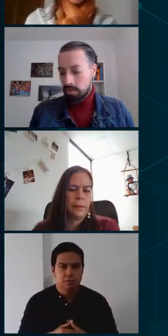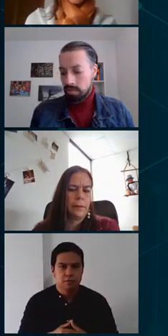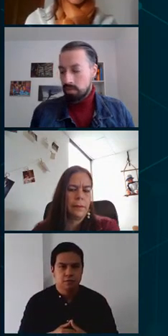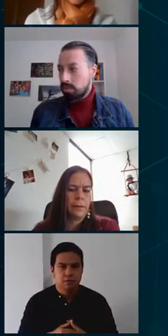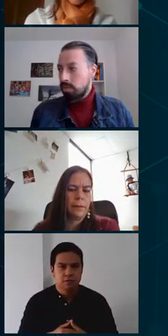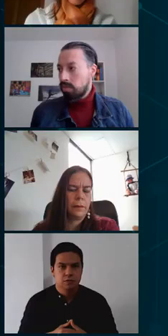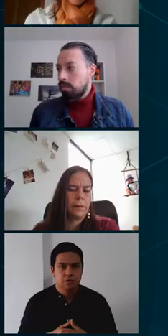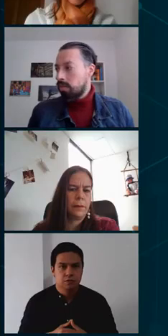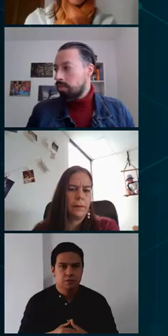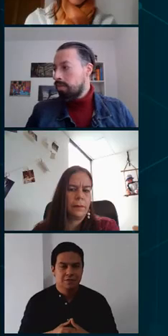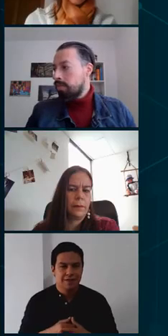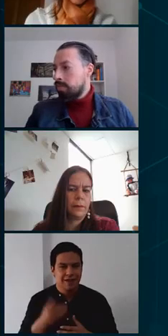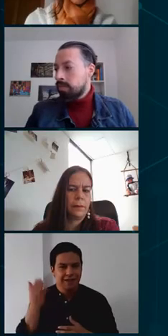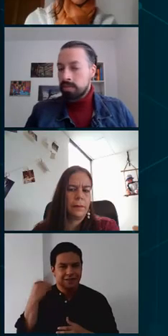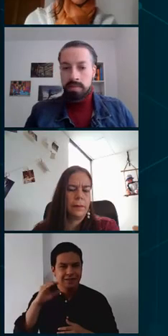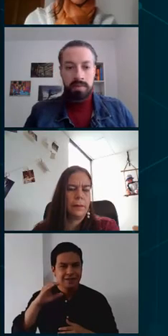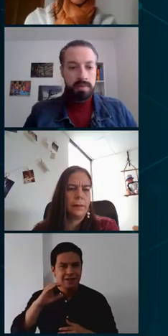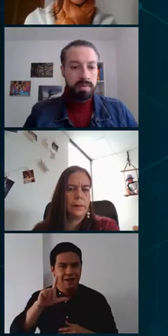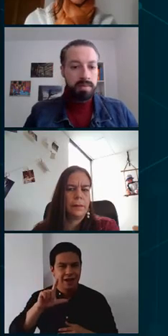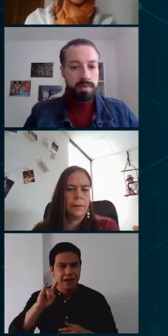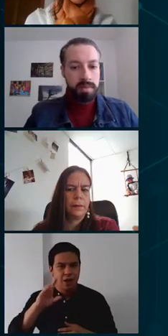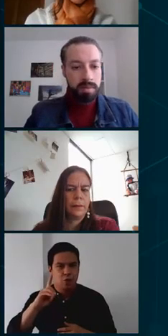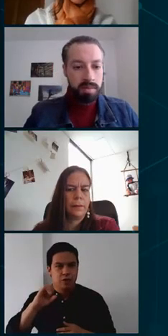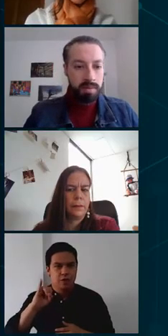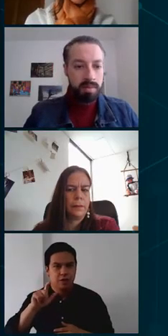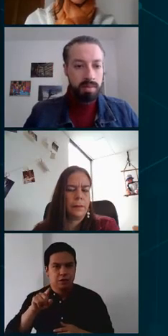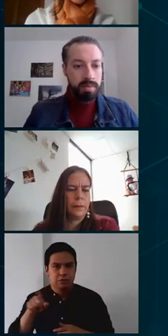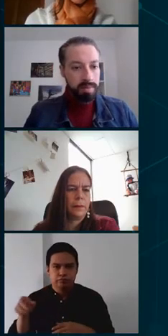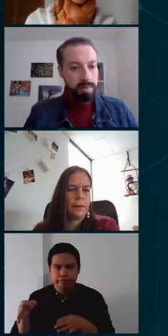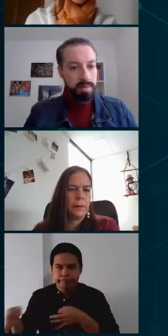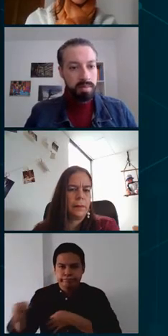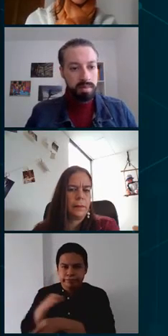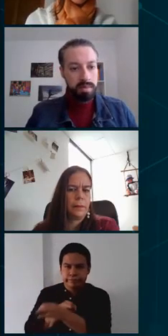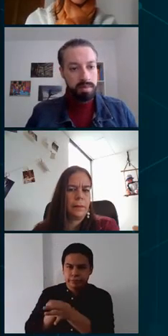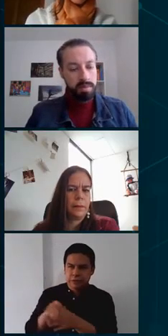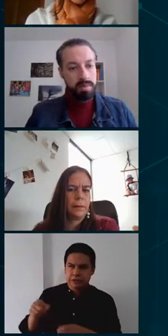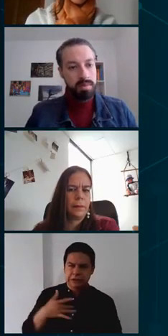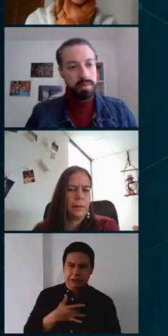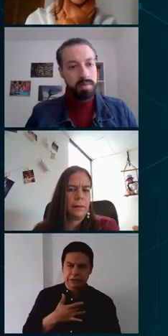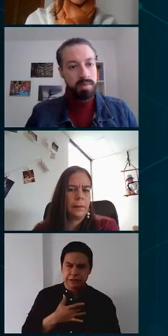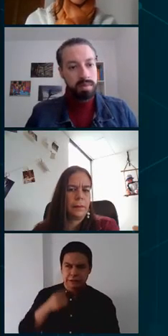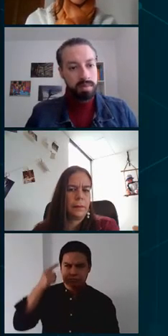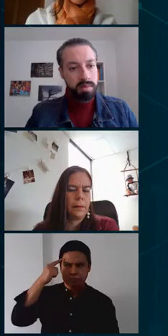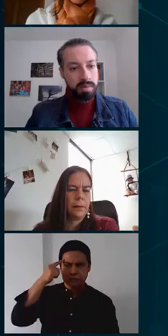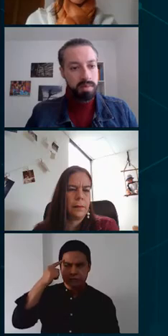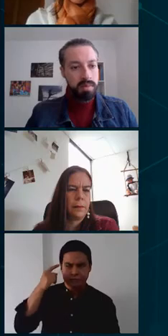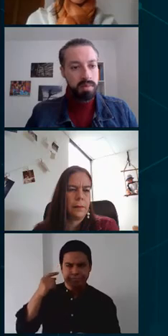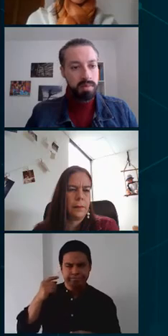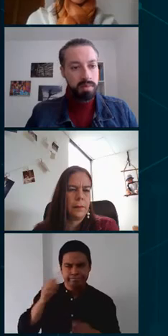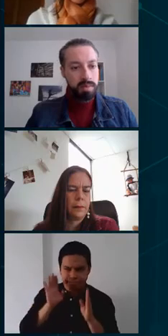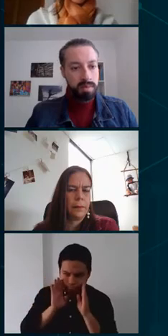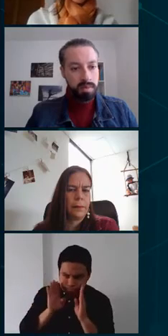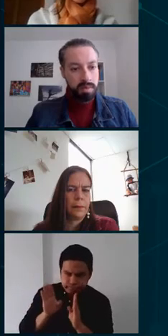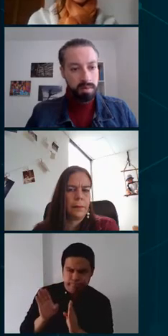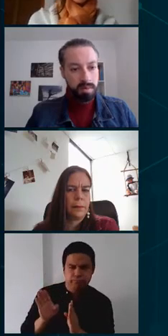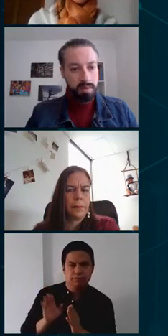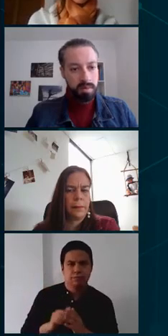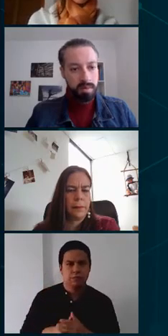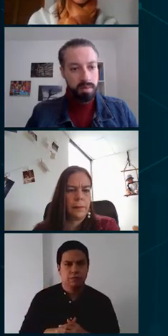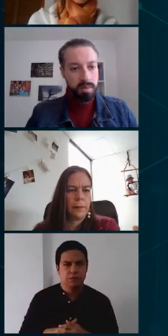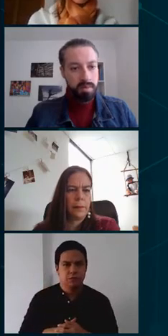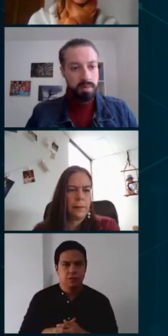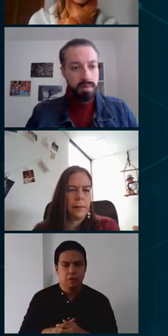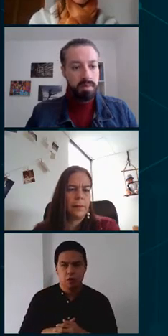estaba mostrando, y desde el empatizar es identificar desde el escenario y con los usuarios reales si este